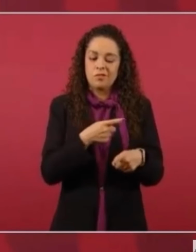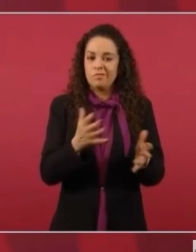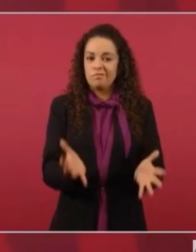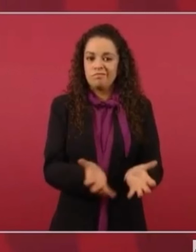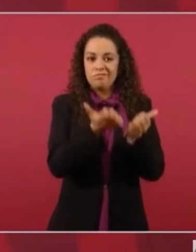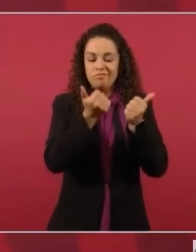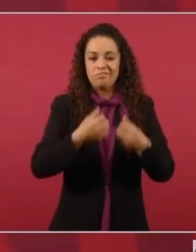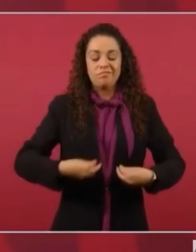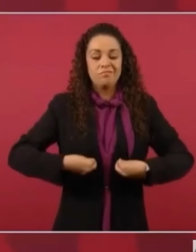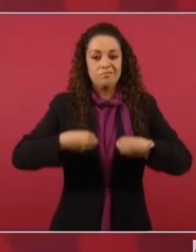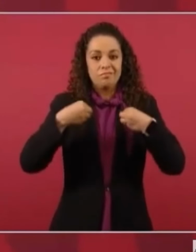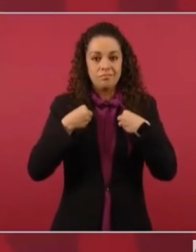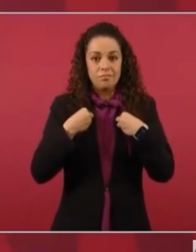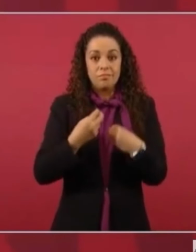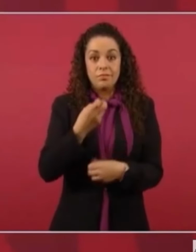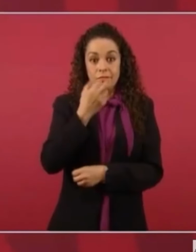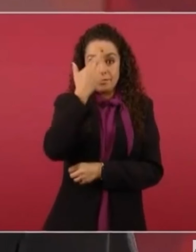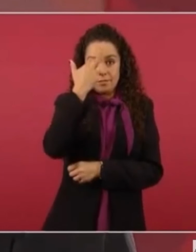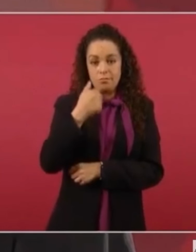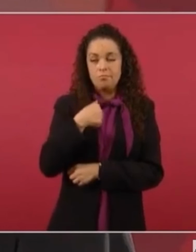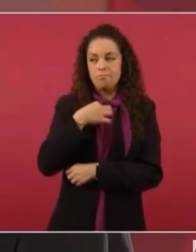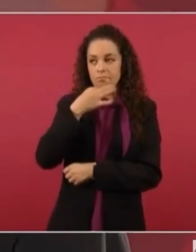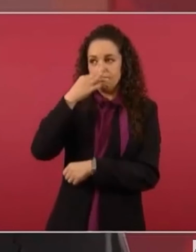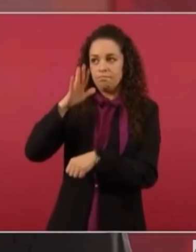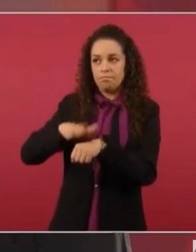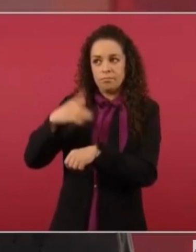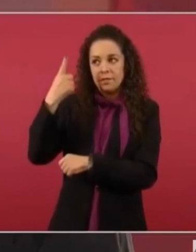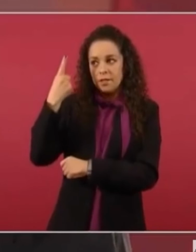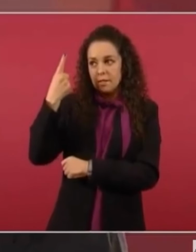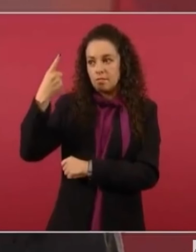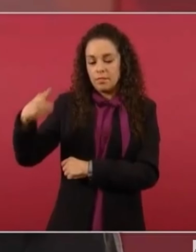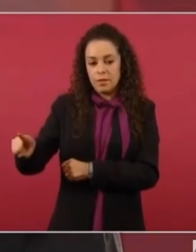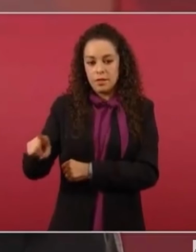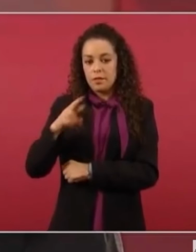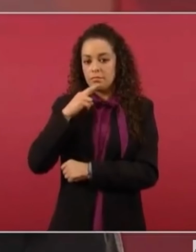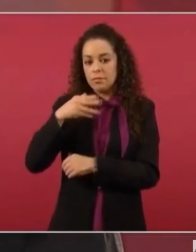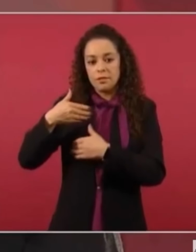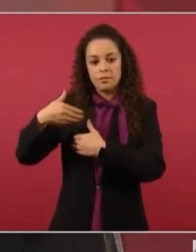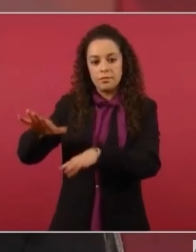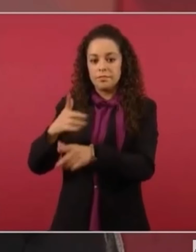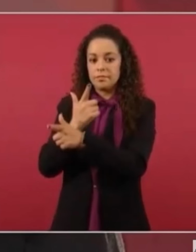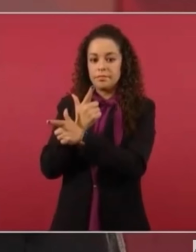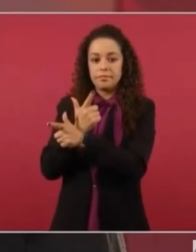y doy la instrucción de que lo liberen